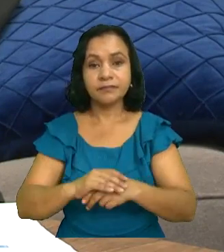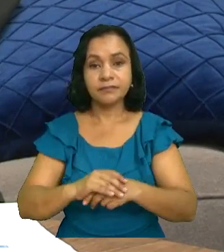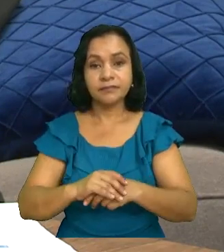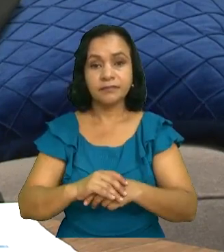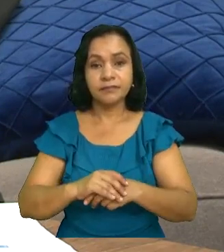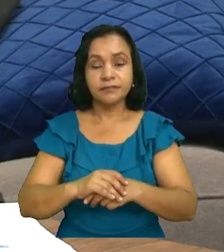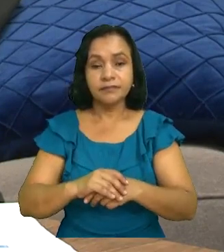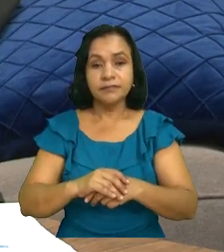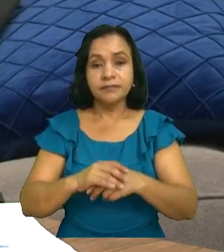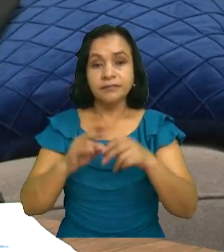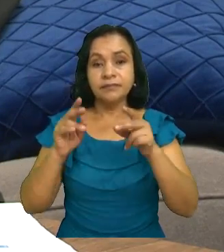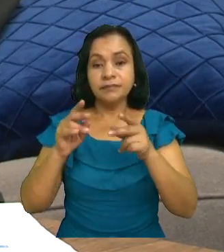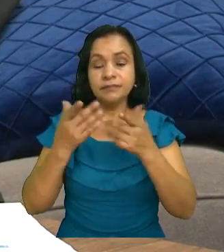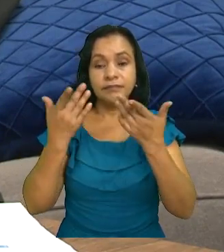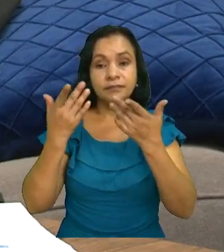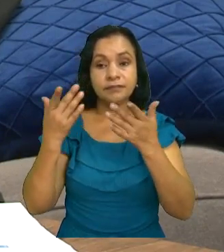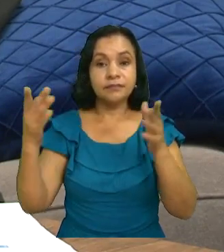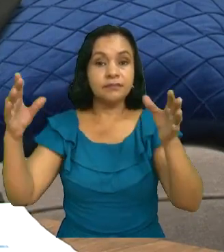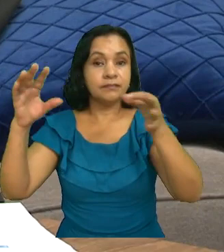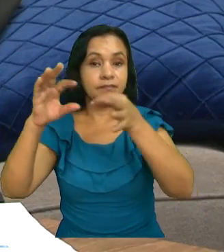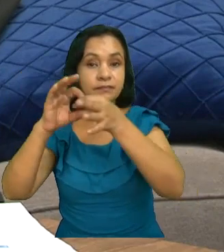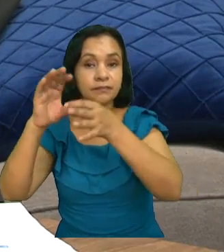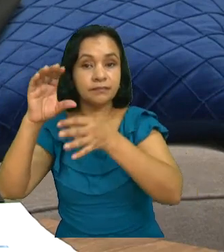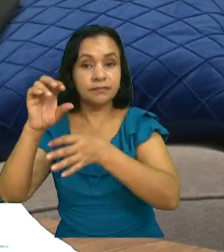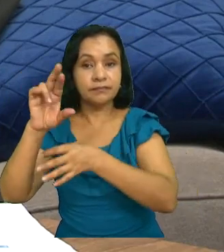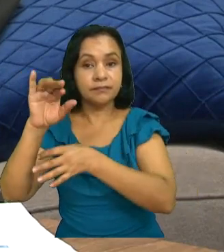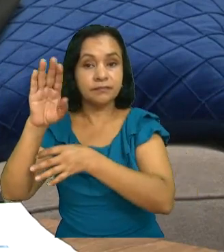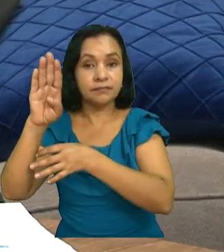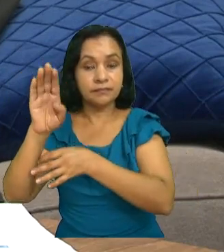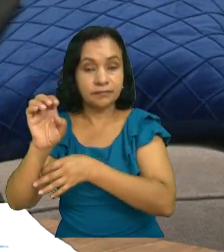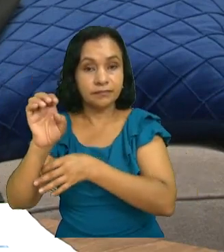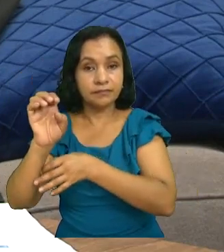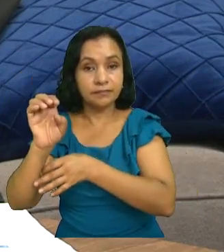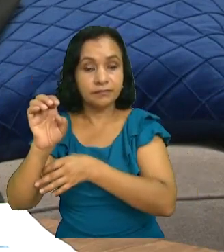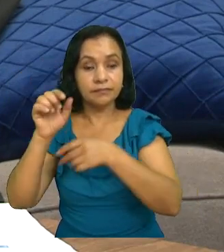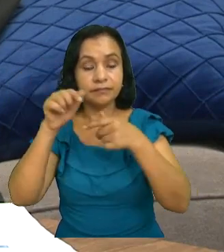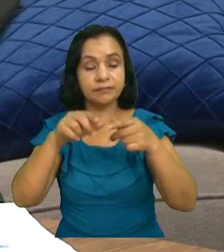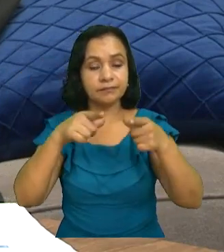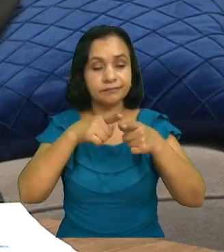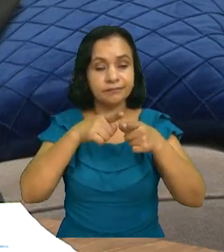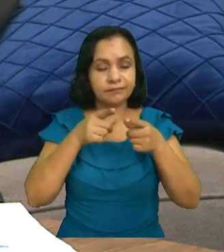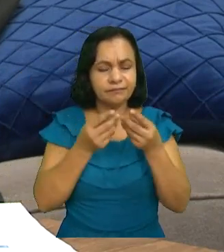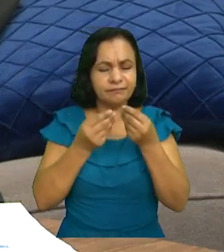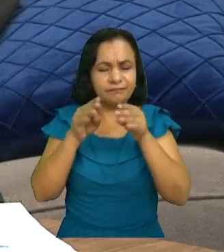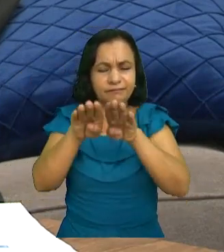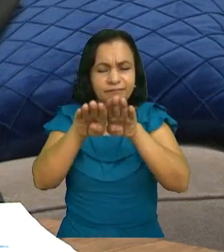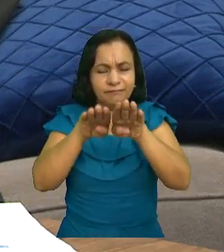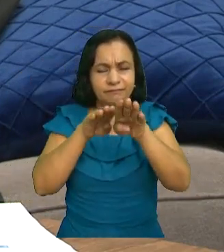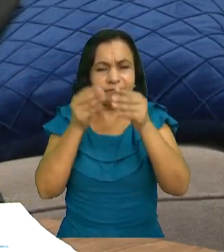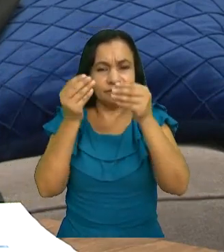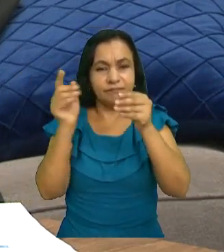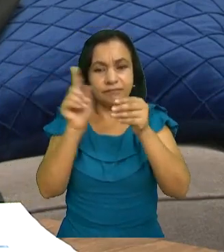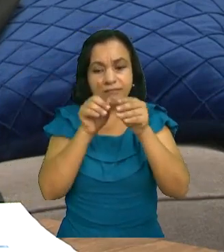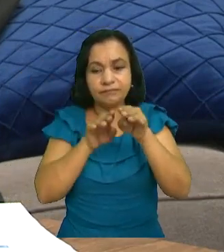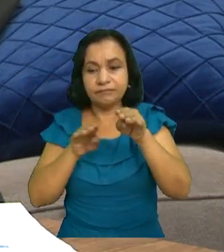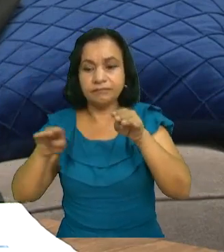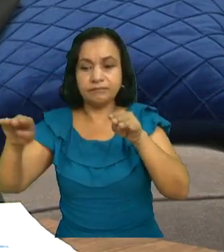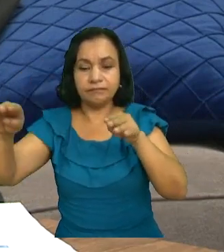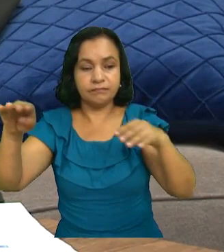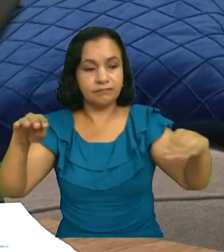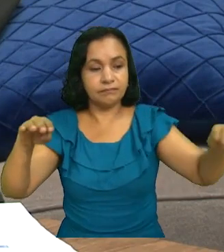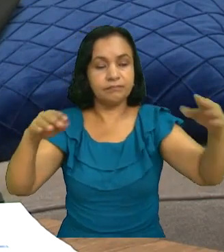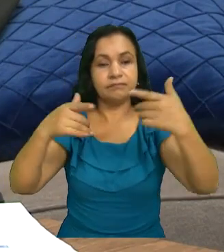con la costa caribe, en el descongestionamiento de la ciudad capital. En fin, son